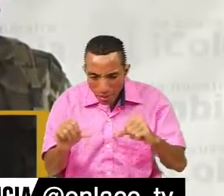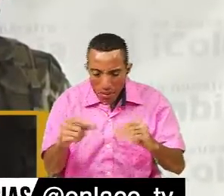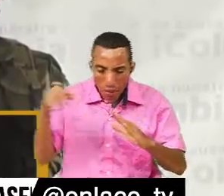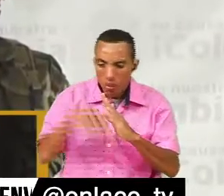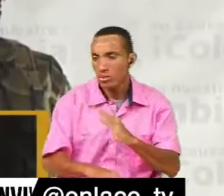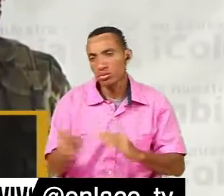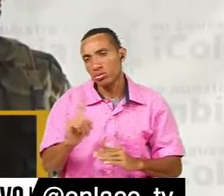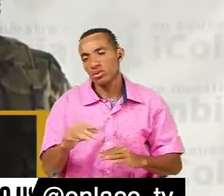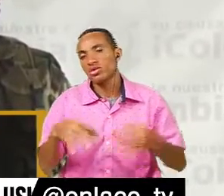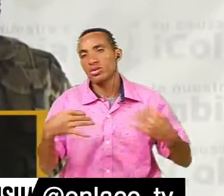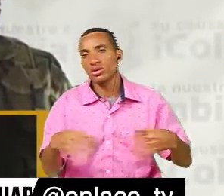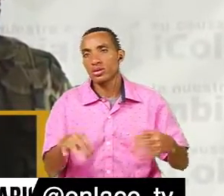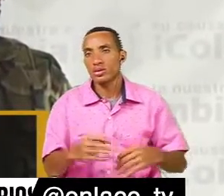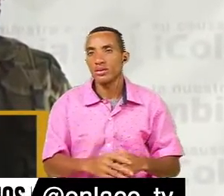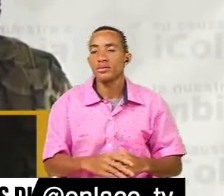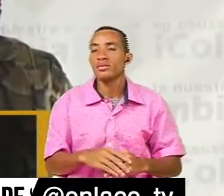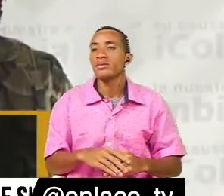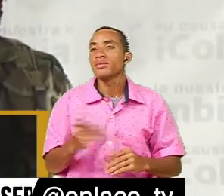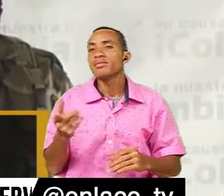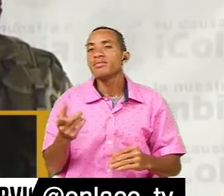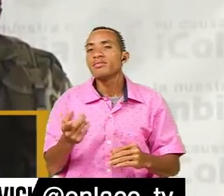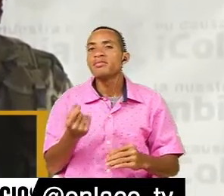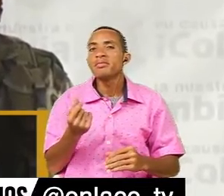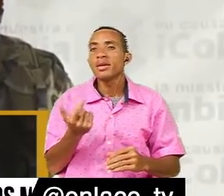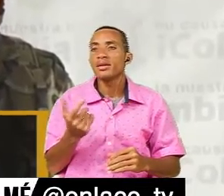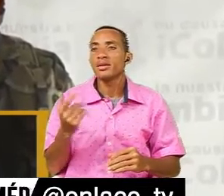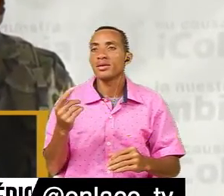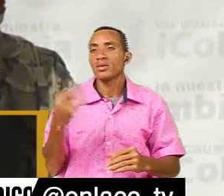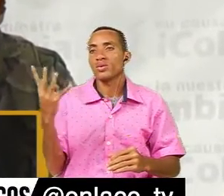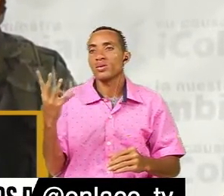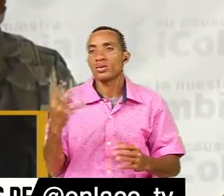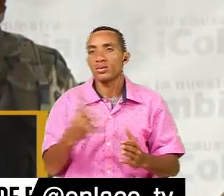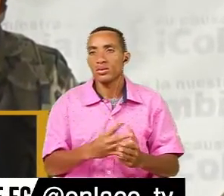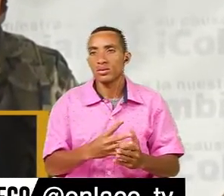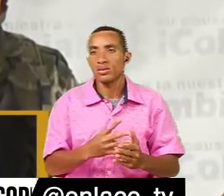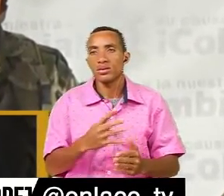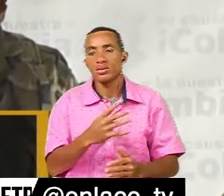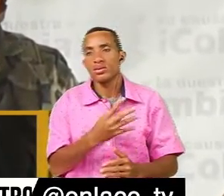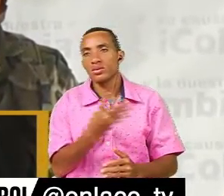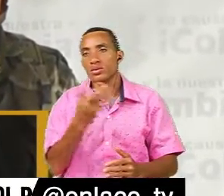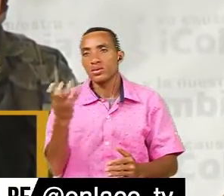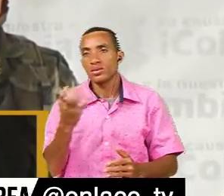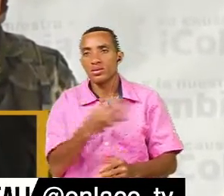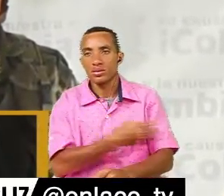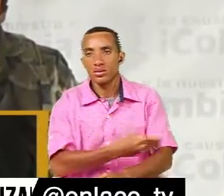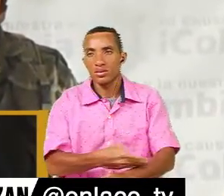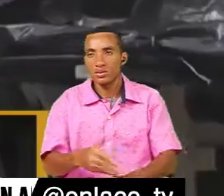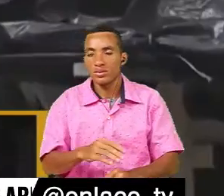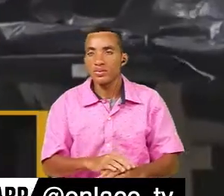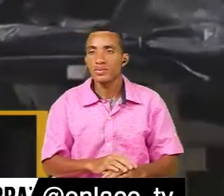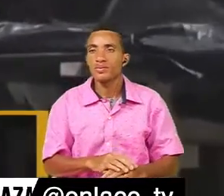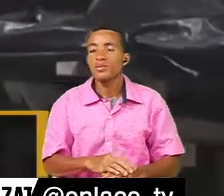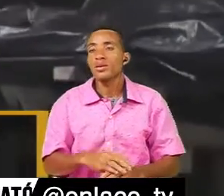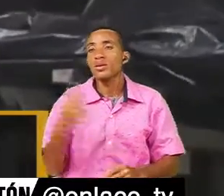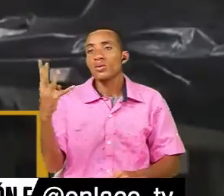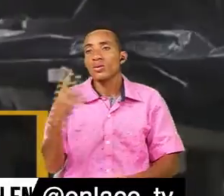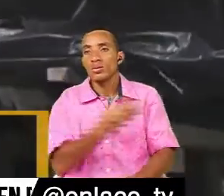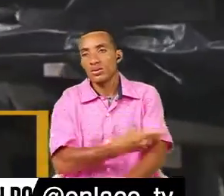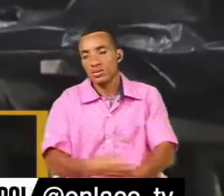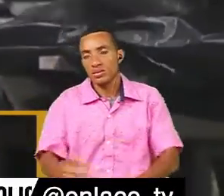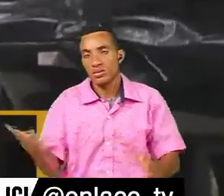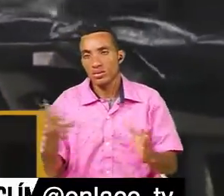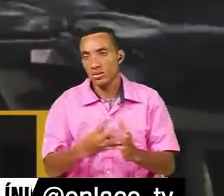valor de esta pues aproximadamente de 4.400.000 pesos el kilo en la región. El segundo laboratorio